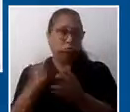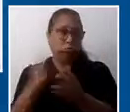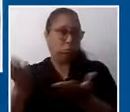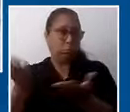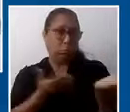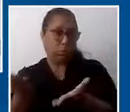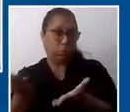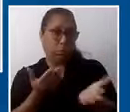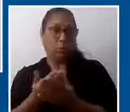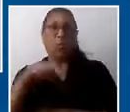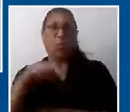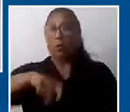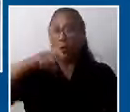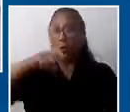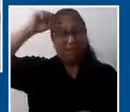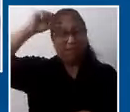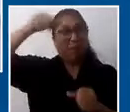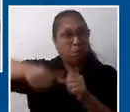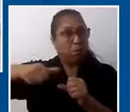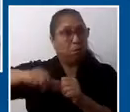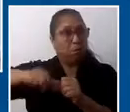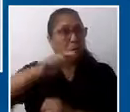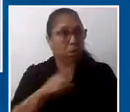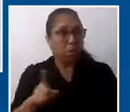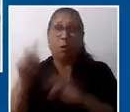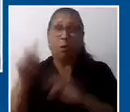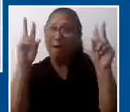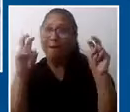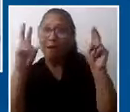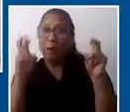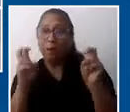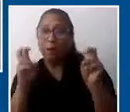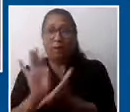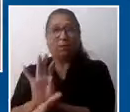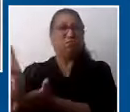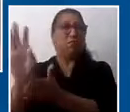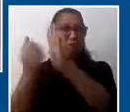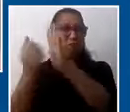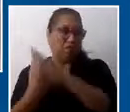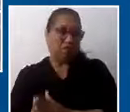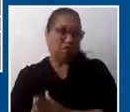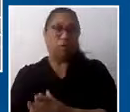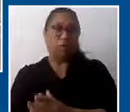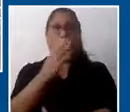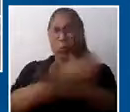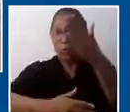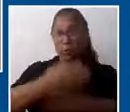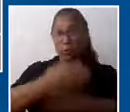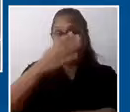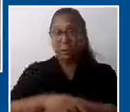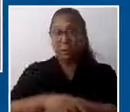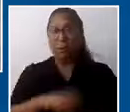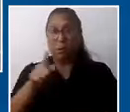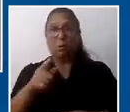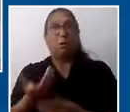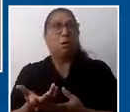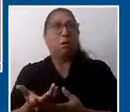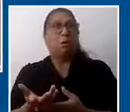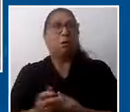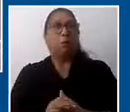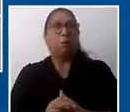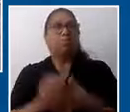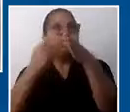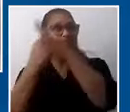Debe recordarse también, ¿no?, que el tema de la discriminación por motivo de discapacidad y dentro de la discriminación por